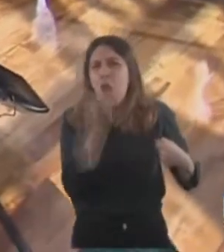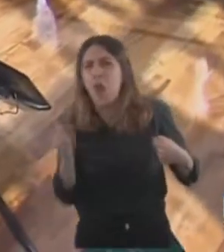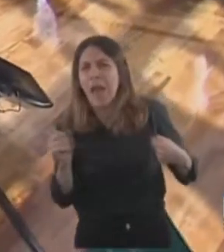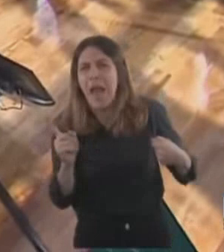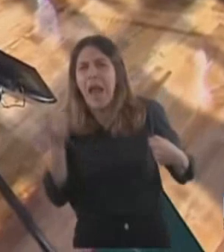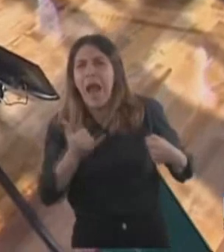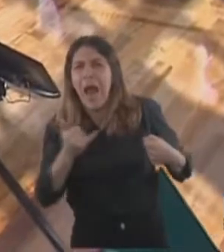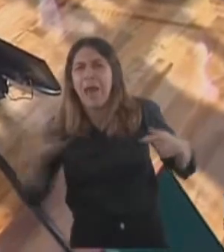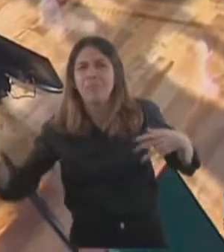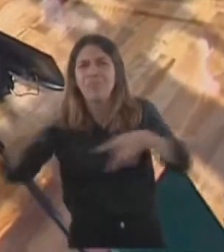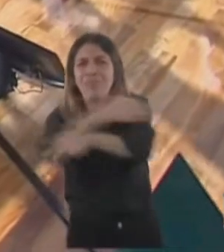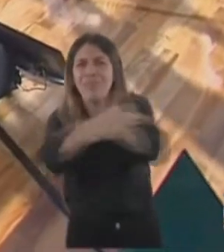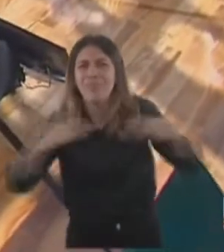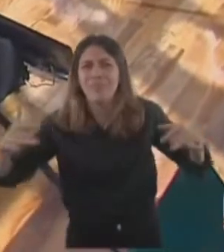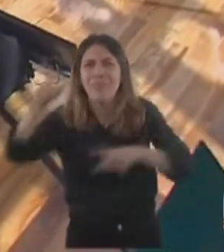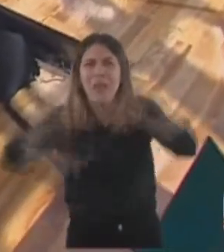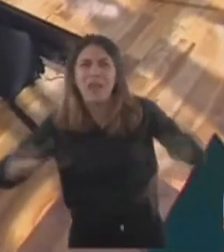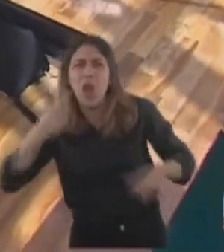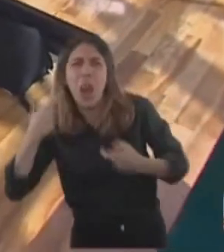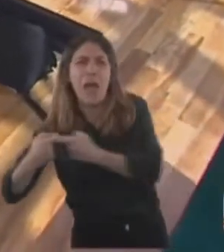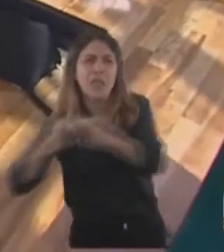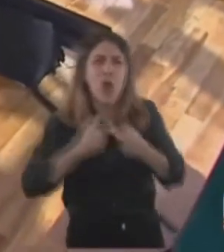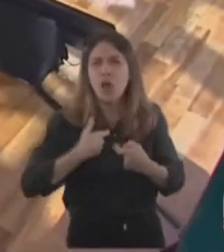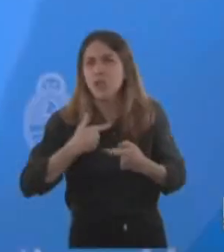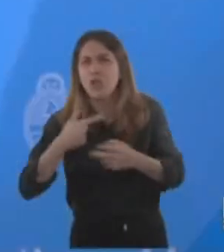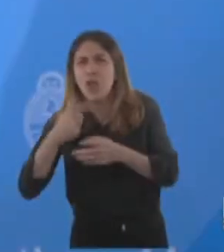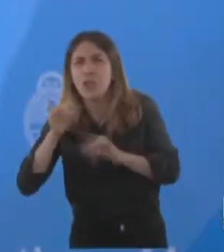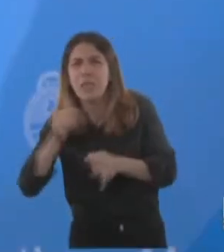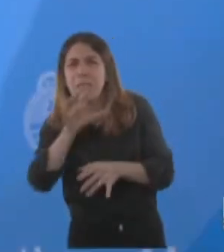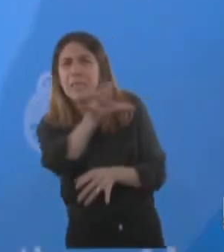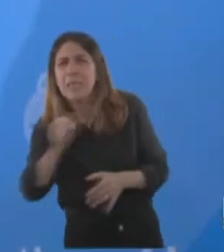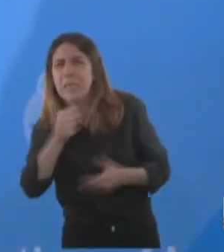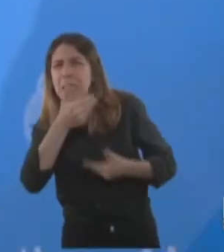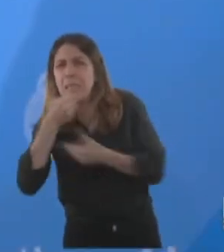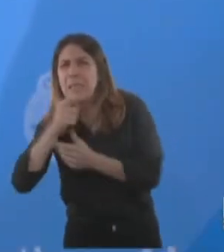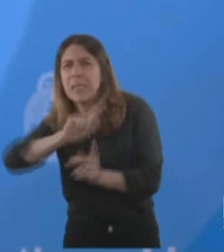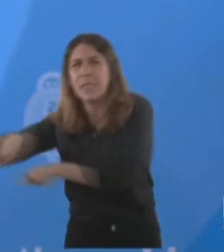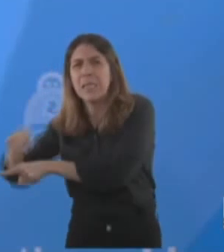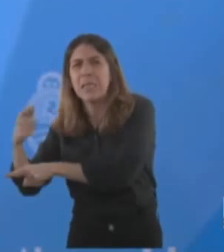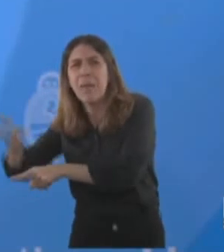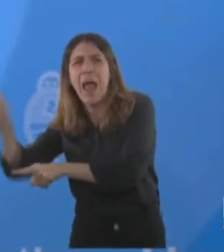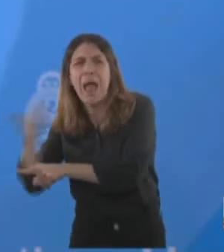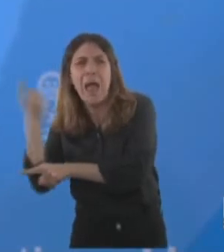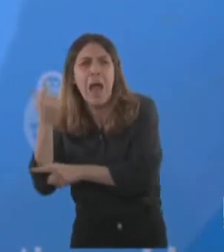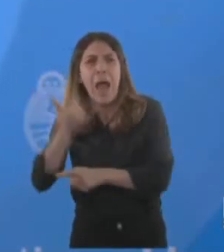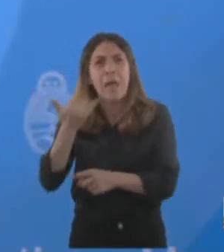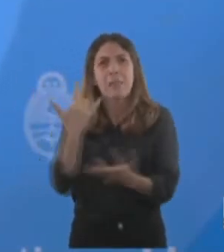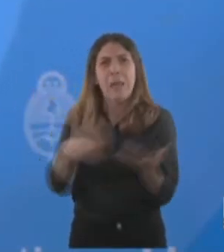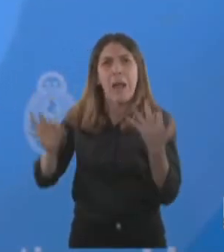mucha gente, donde mucha gente encuentra su modo de sobrevivir y de subsistencia,